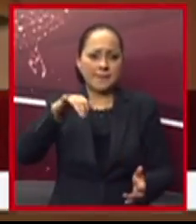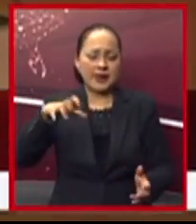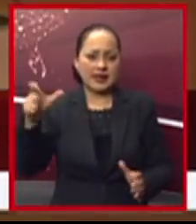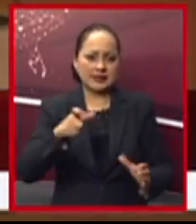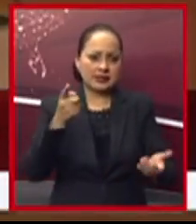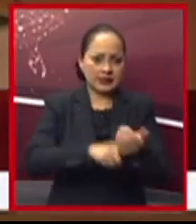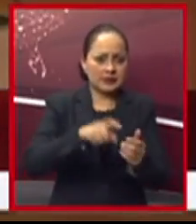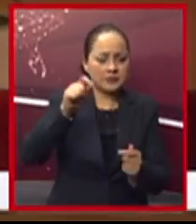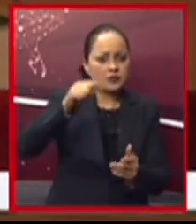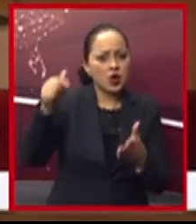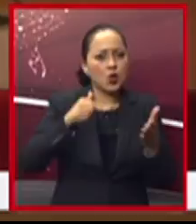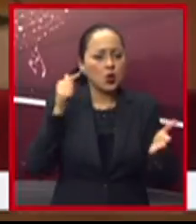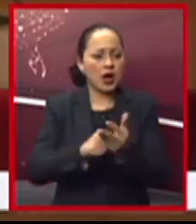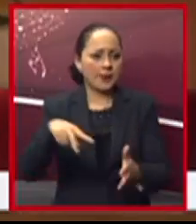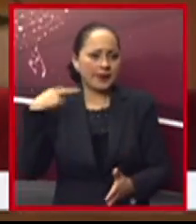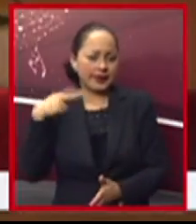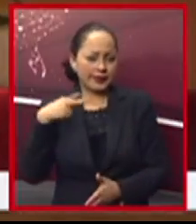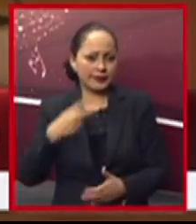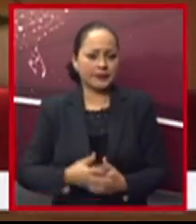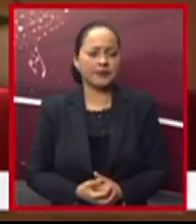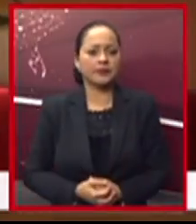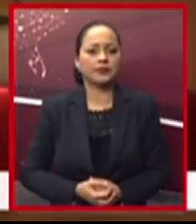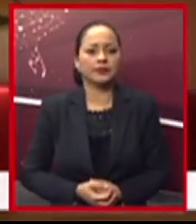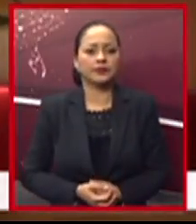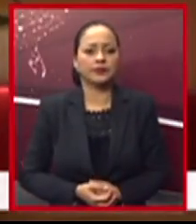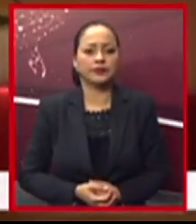Pajaritos, localizado en Coatzacoalcos, Veracruz.